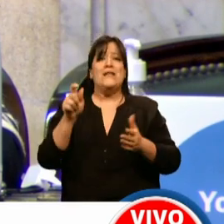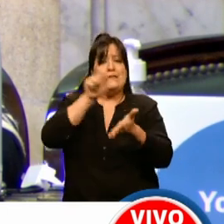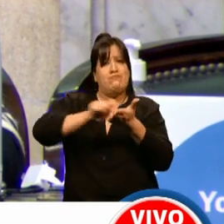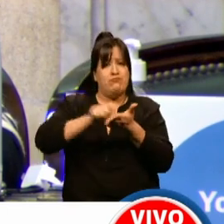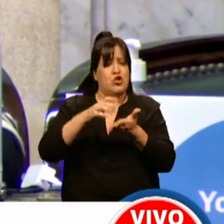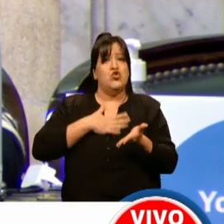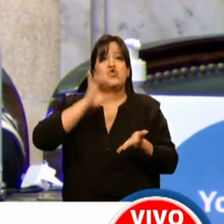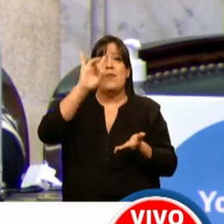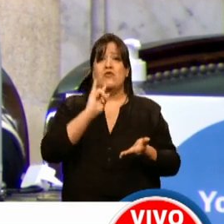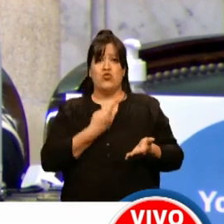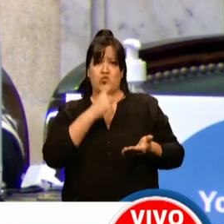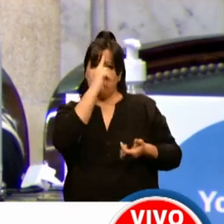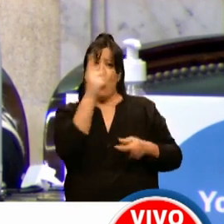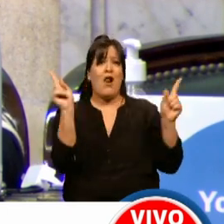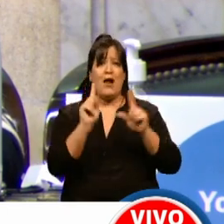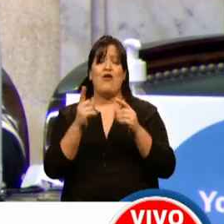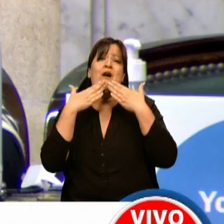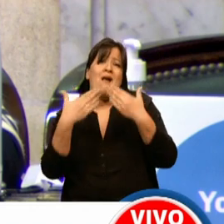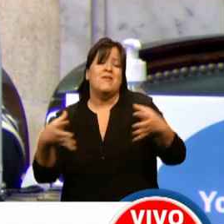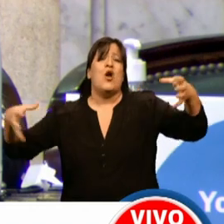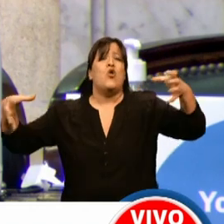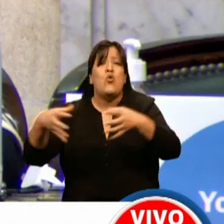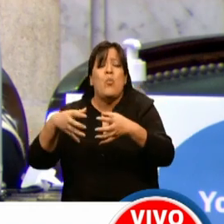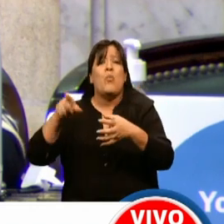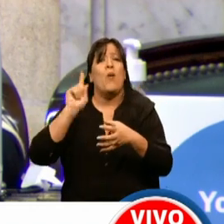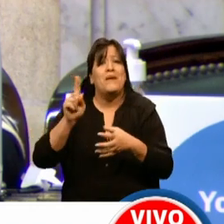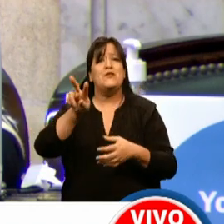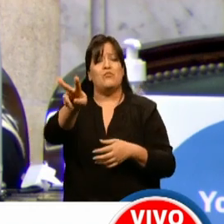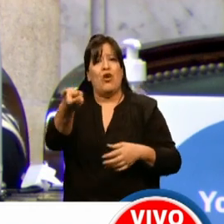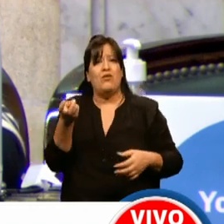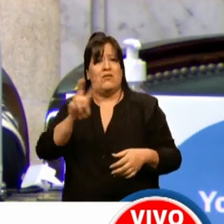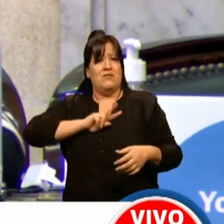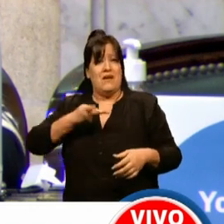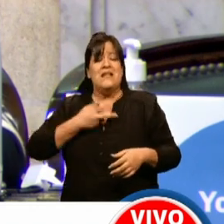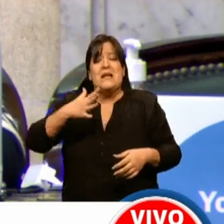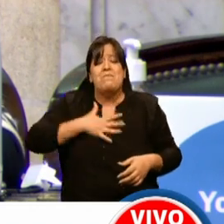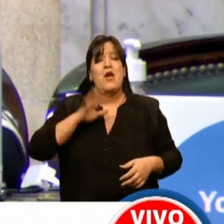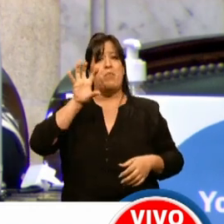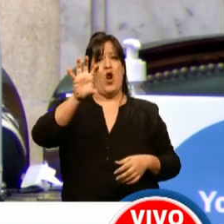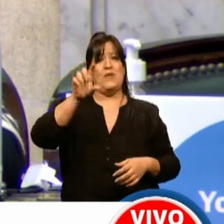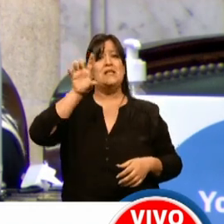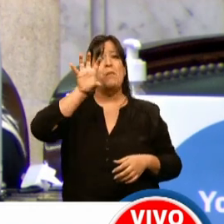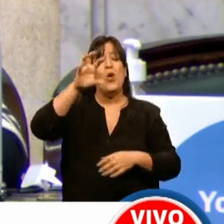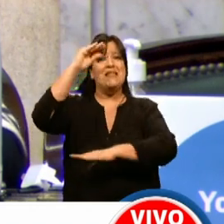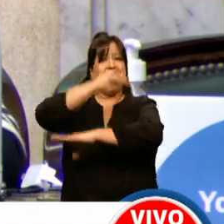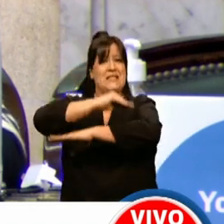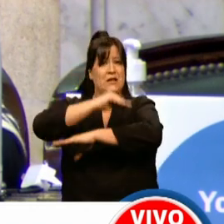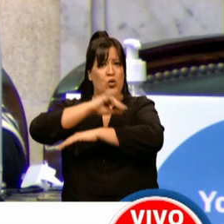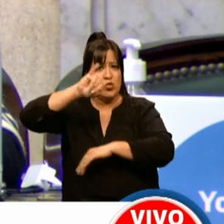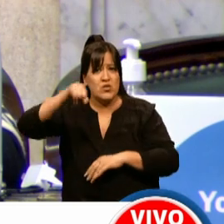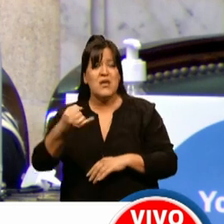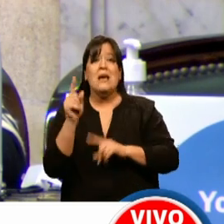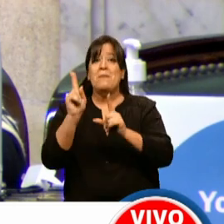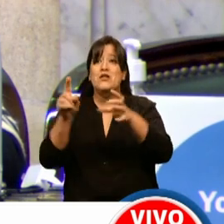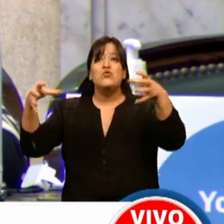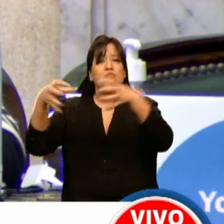este proyecto de hecho en conjunto con el colectivo trans y travestis de mi provincia de la provincia de santa cruz a los cuales